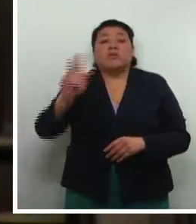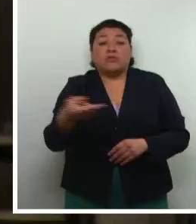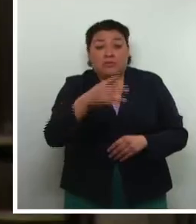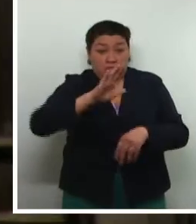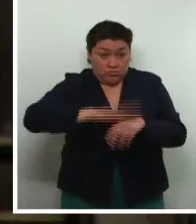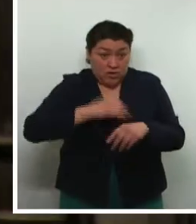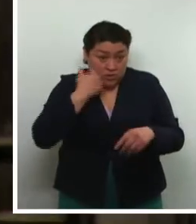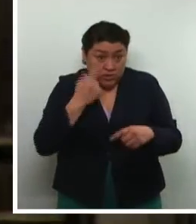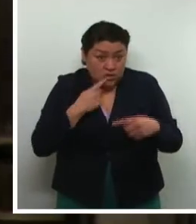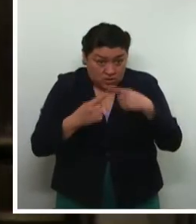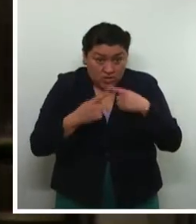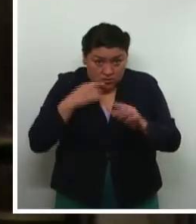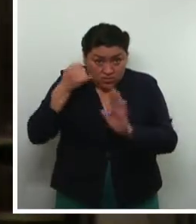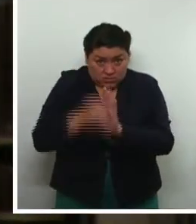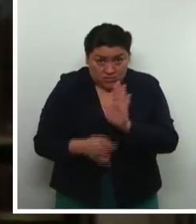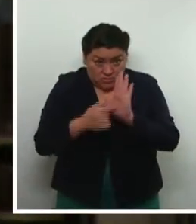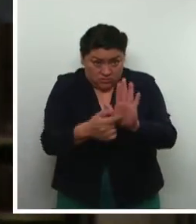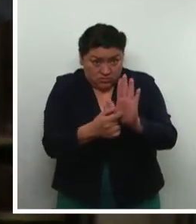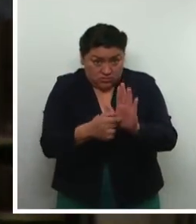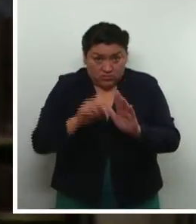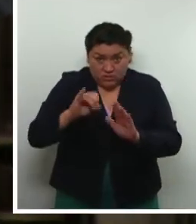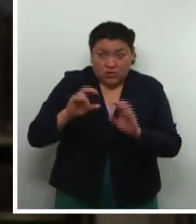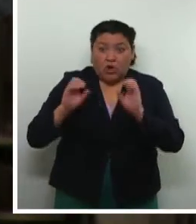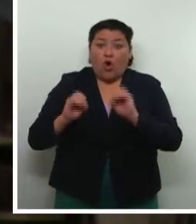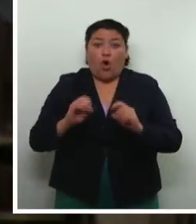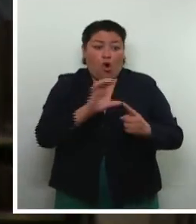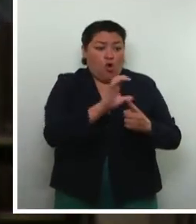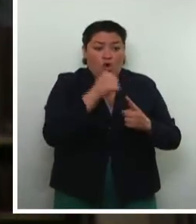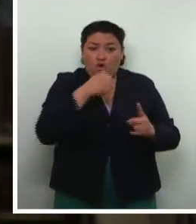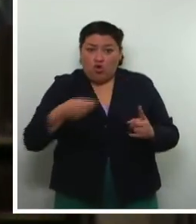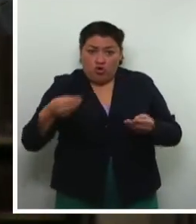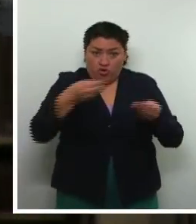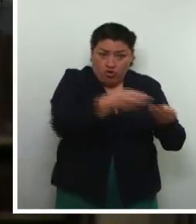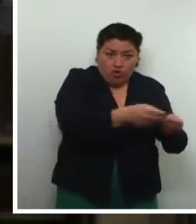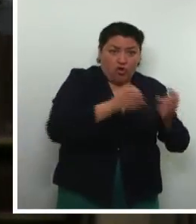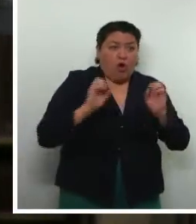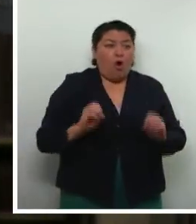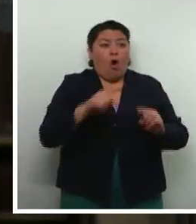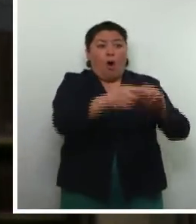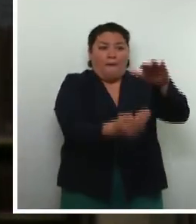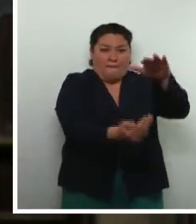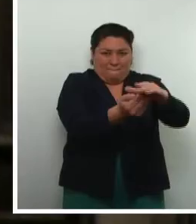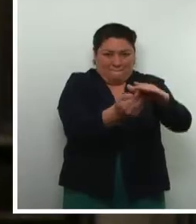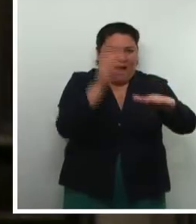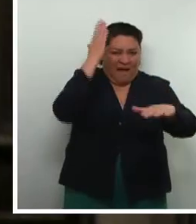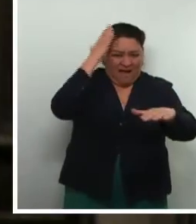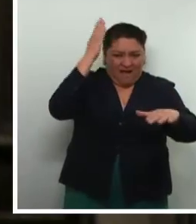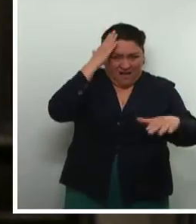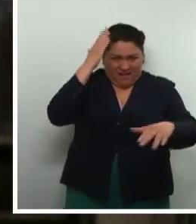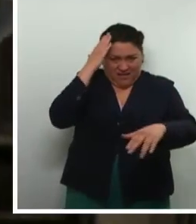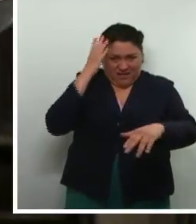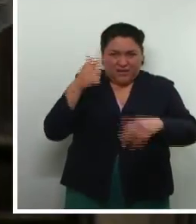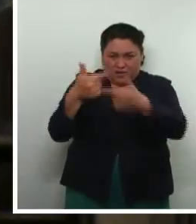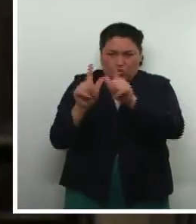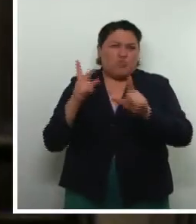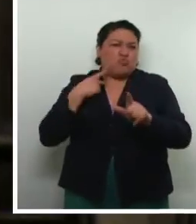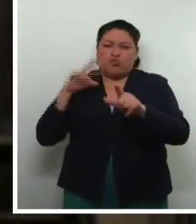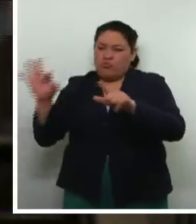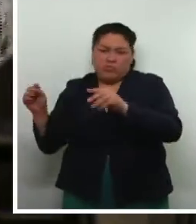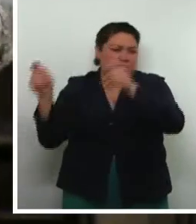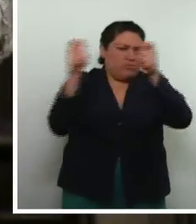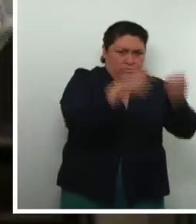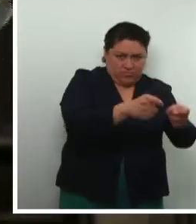si se presentan al pleno, si se turnan a la mesa de consulta. Por eso cuando se hace